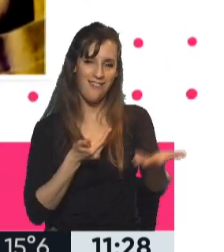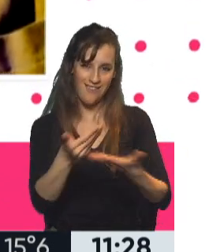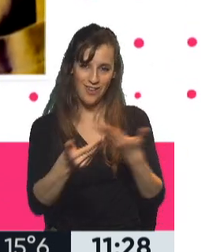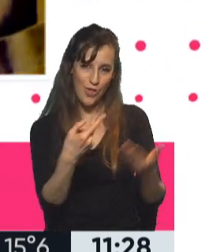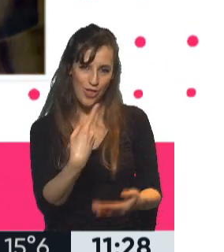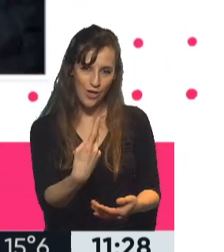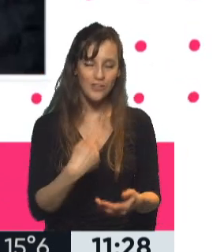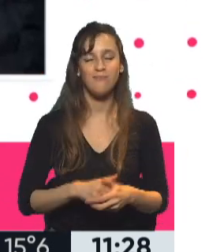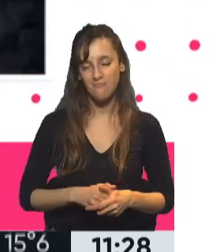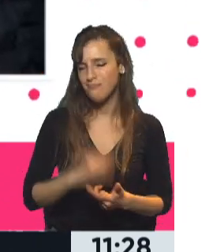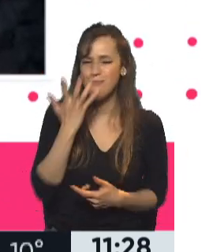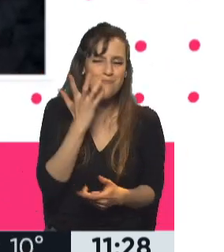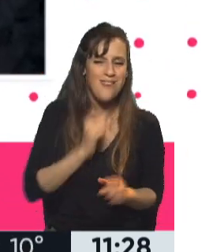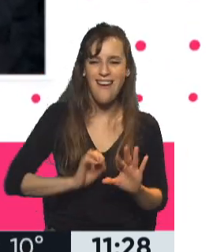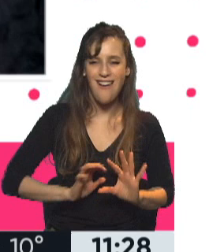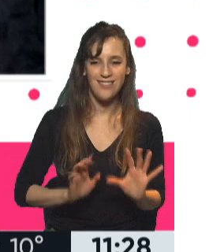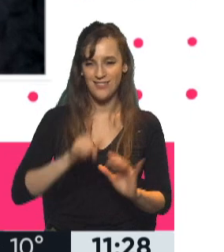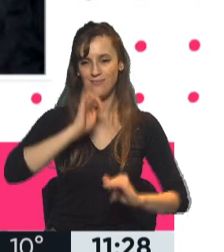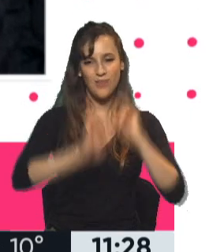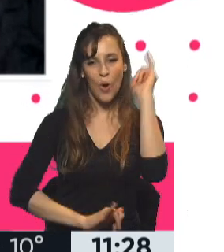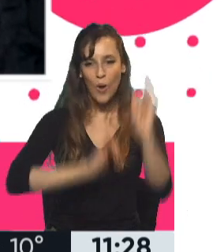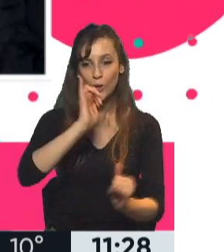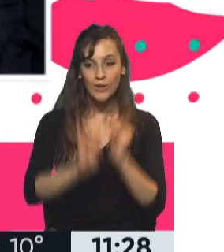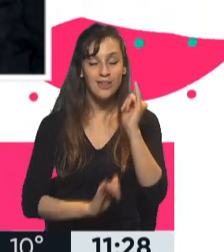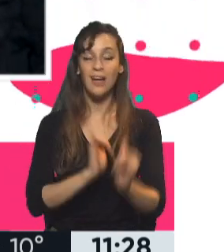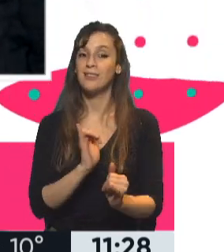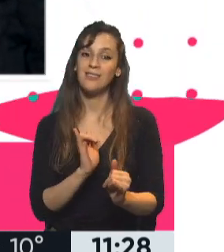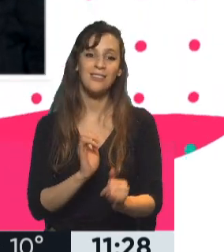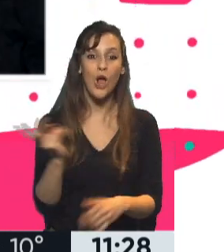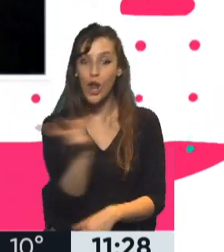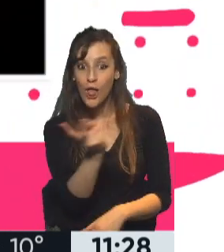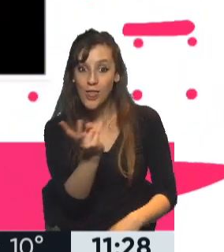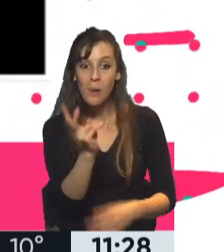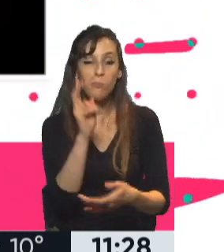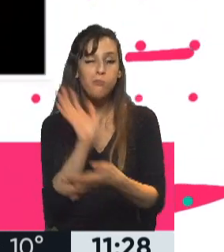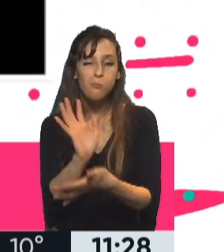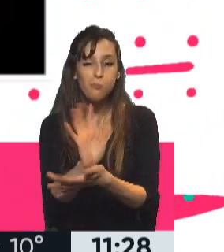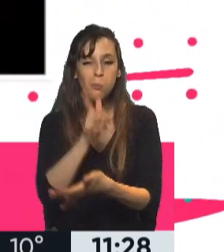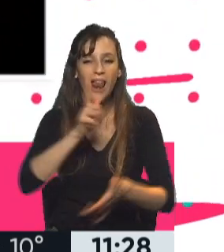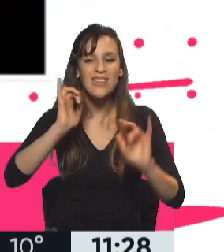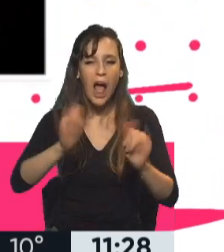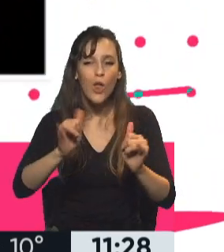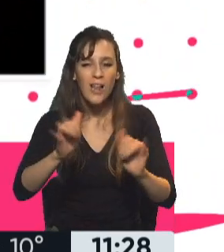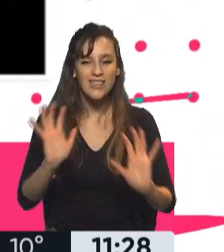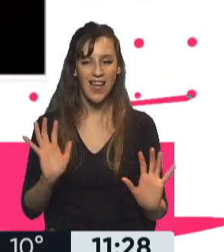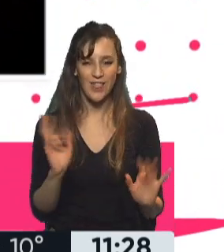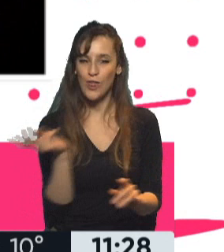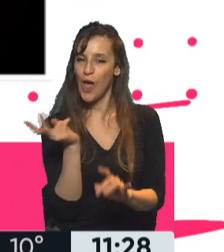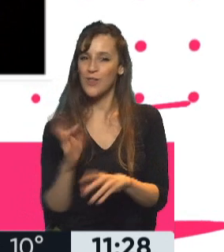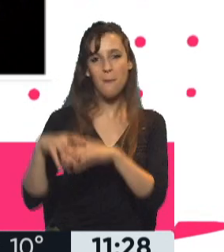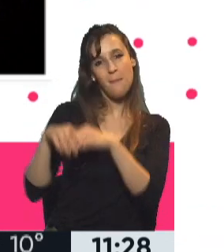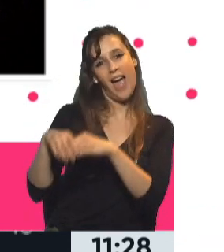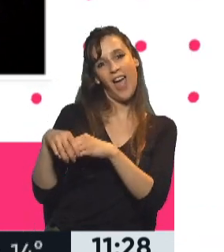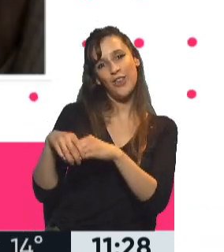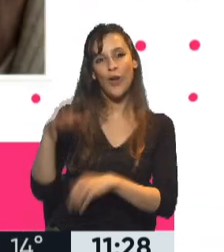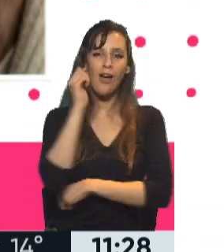idea. Me encanta. Lo decís, pero lo decís y los dos parecen dos adolescentes de la mano compartiendo. La